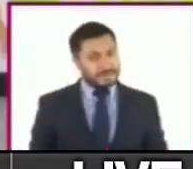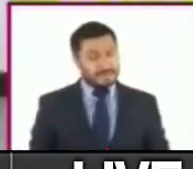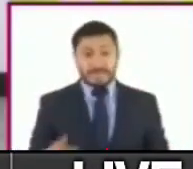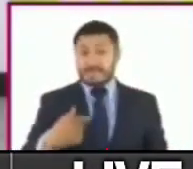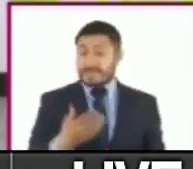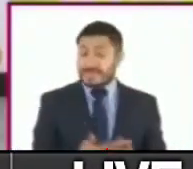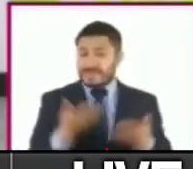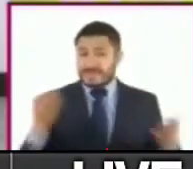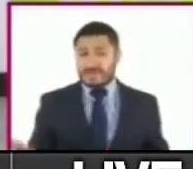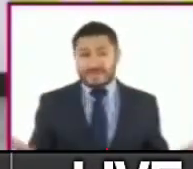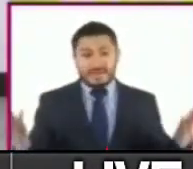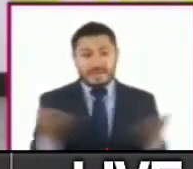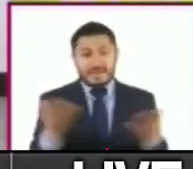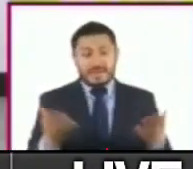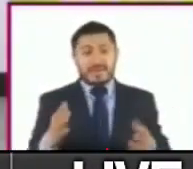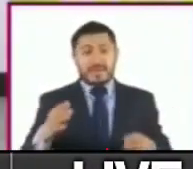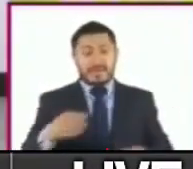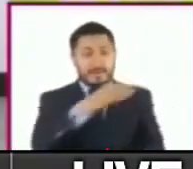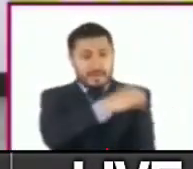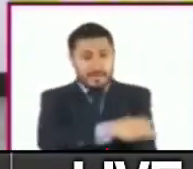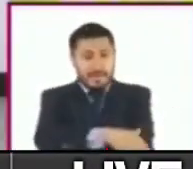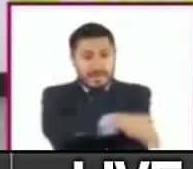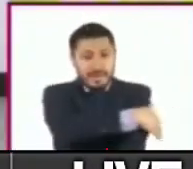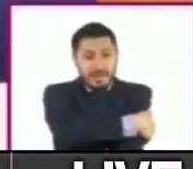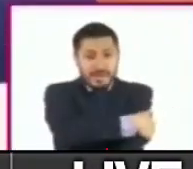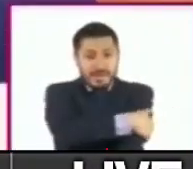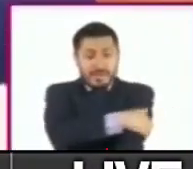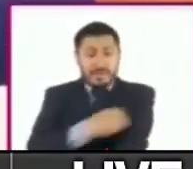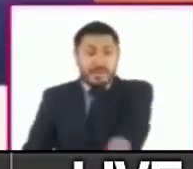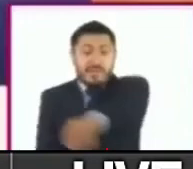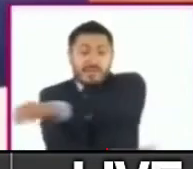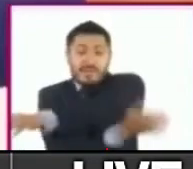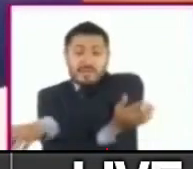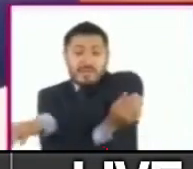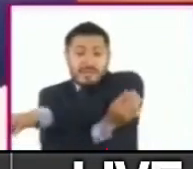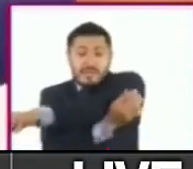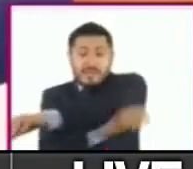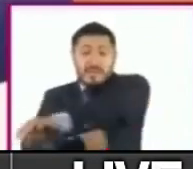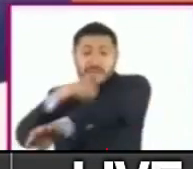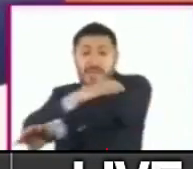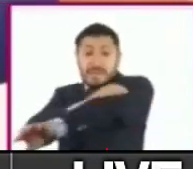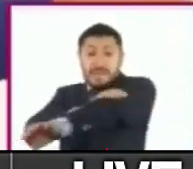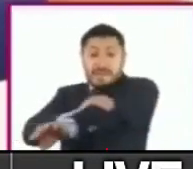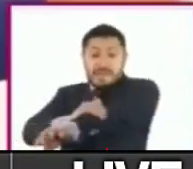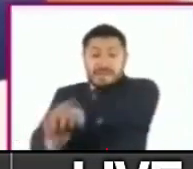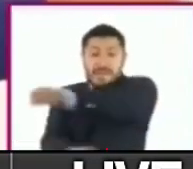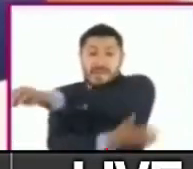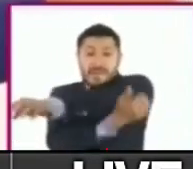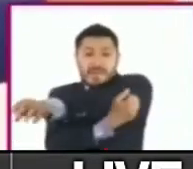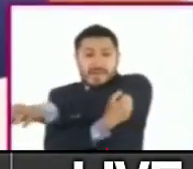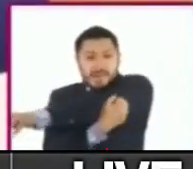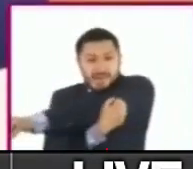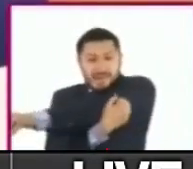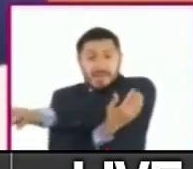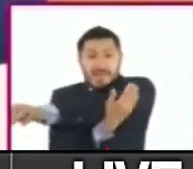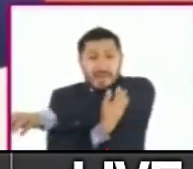a llevar mi brazo al frente y el otro lo va a hacer más hacia mi pecho. Ahí me quedo.